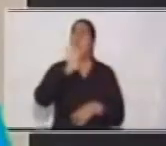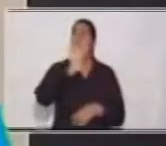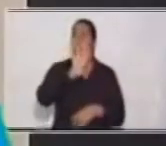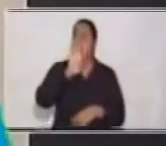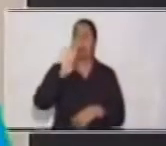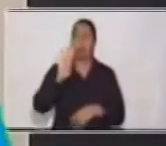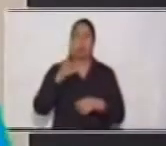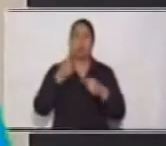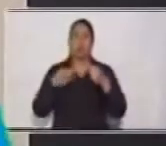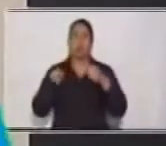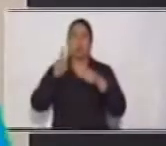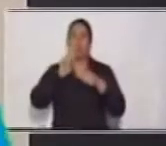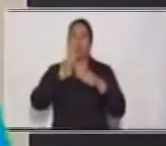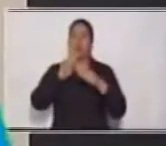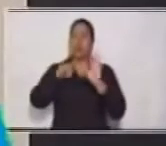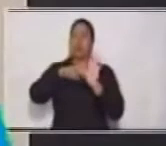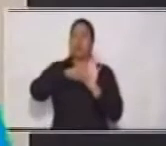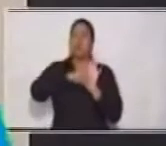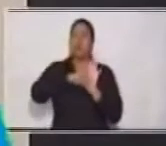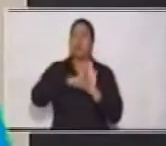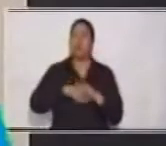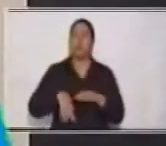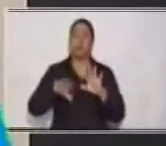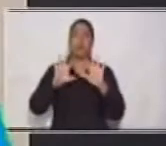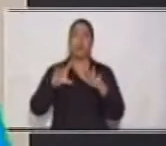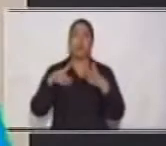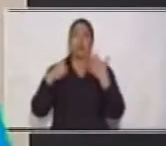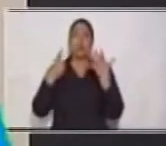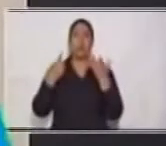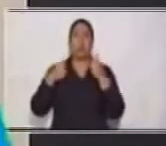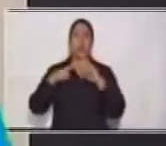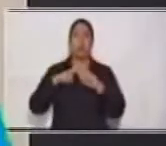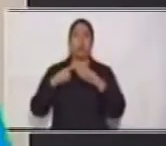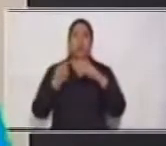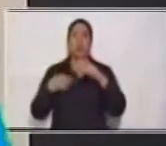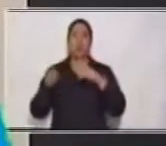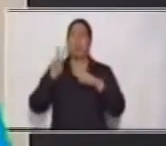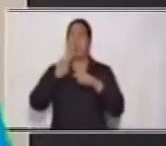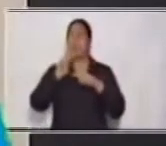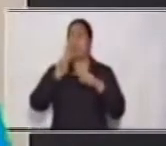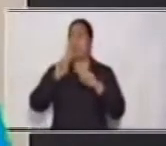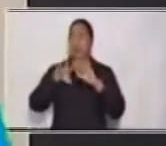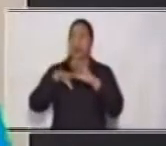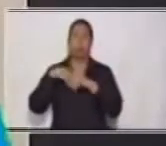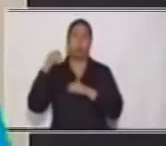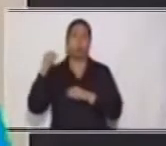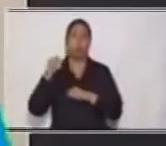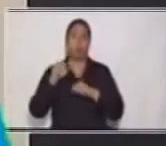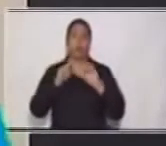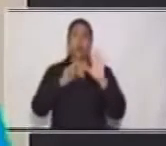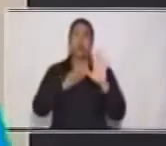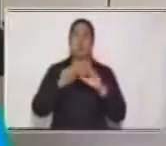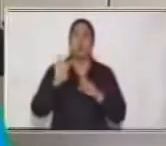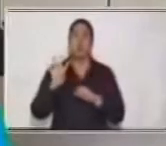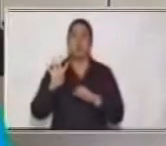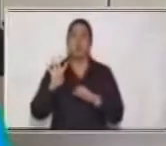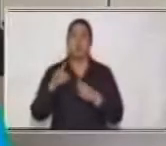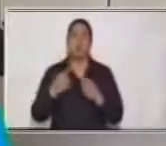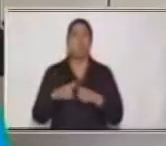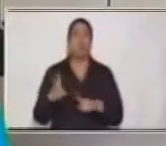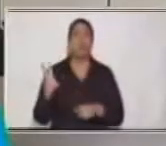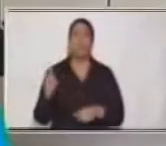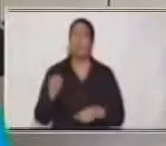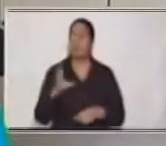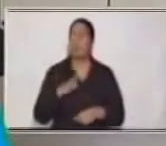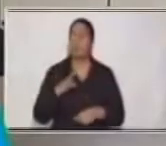64. Esa ecuación tampoco tiene la forma de la ecuación general, porque la